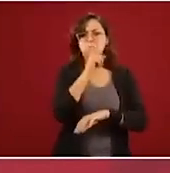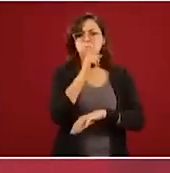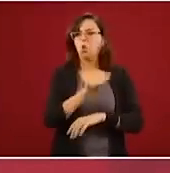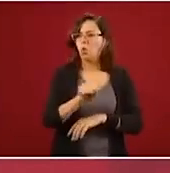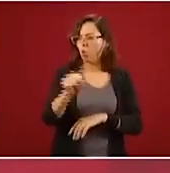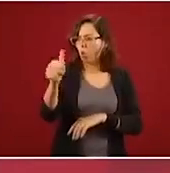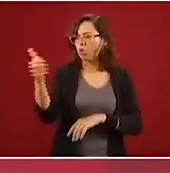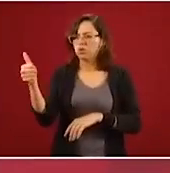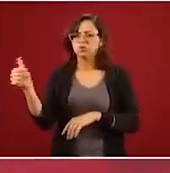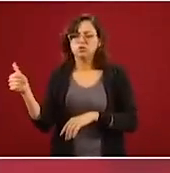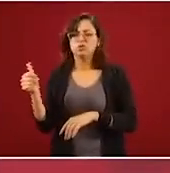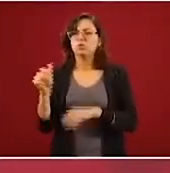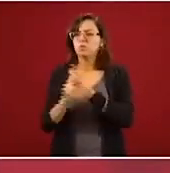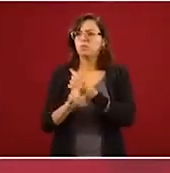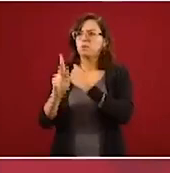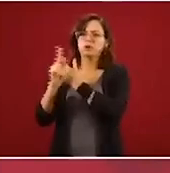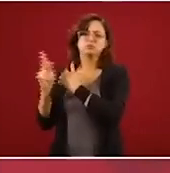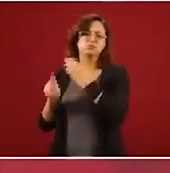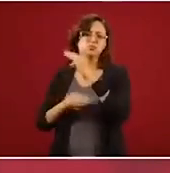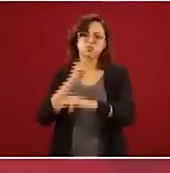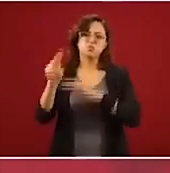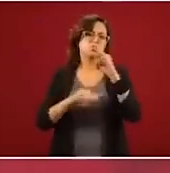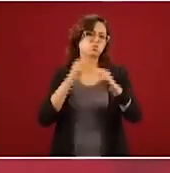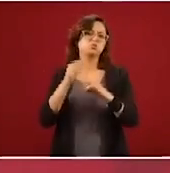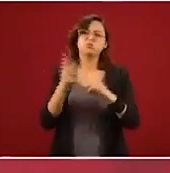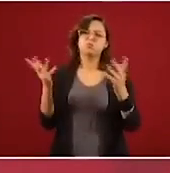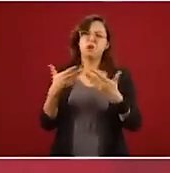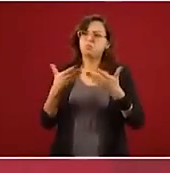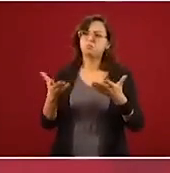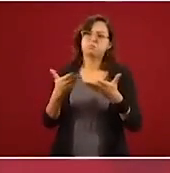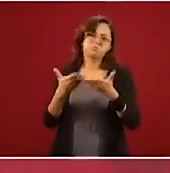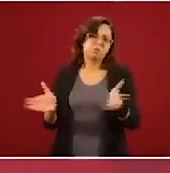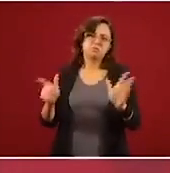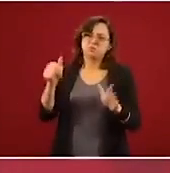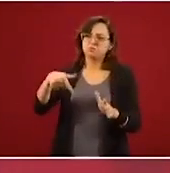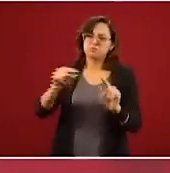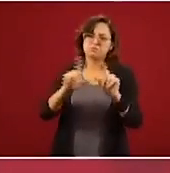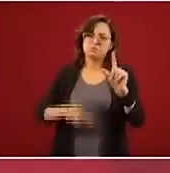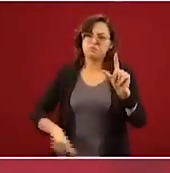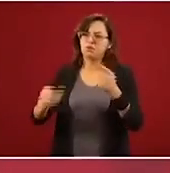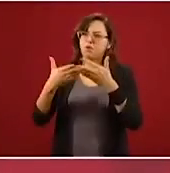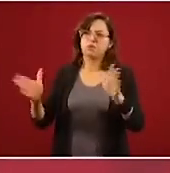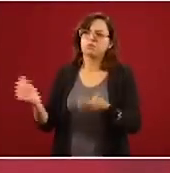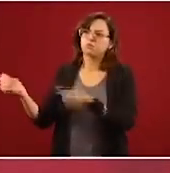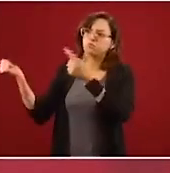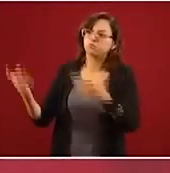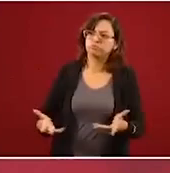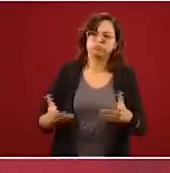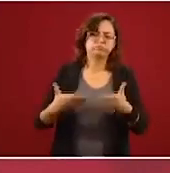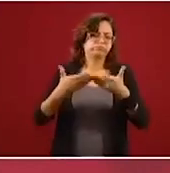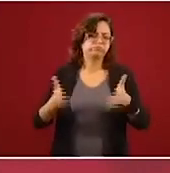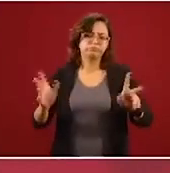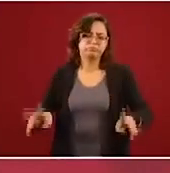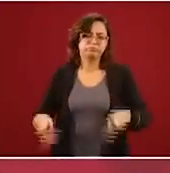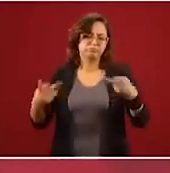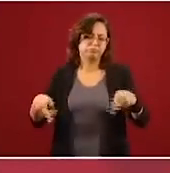ahí, pues prácticamente de todo el mundo, porque México es una economía muy abierta. Y ahí lo que estamos observando